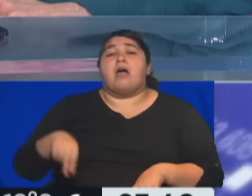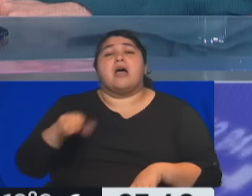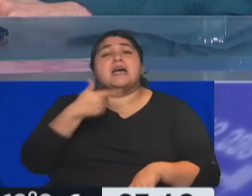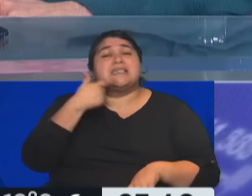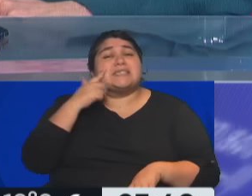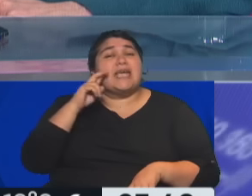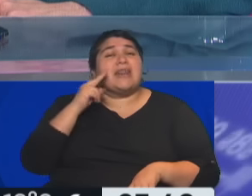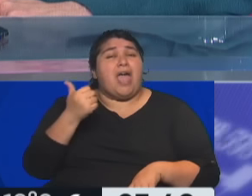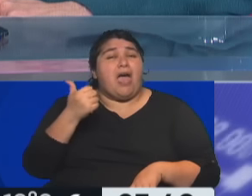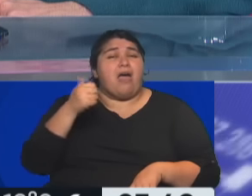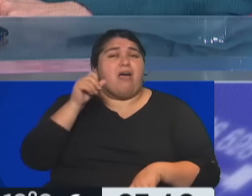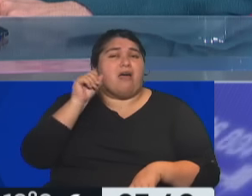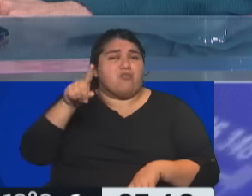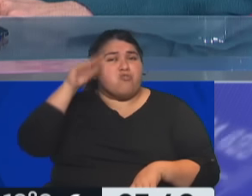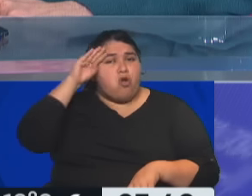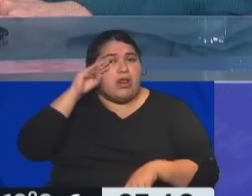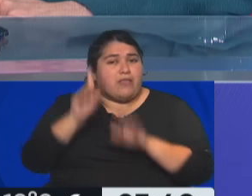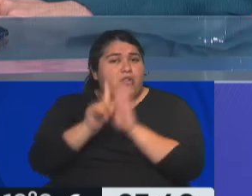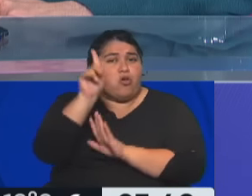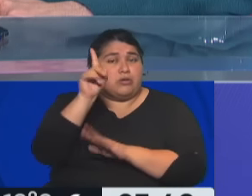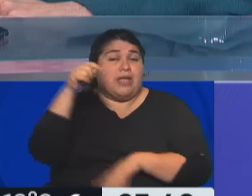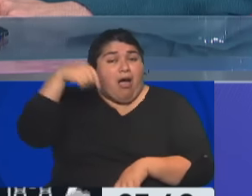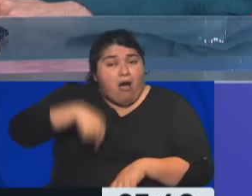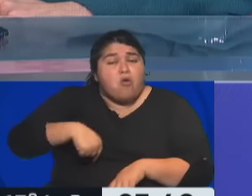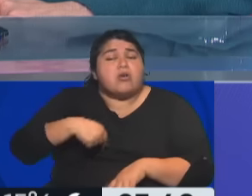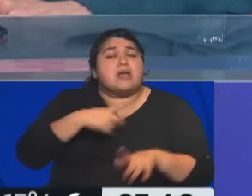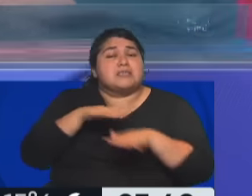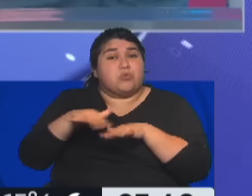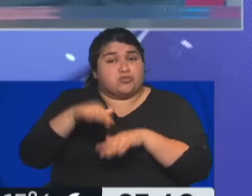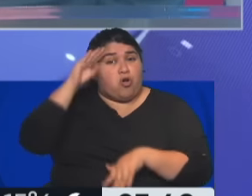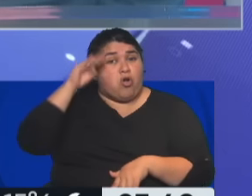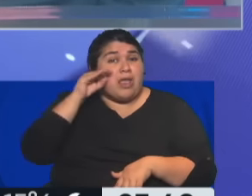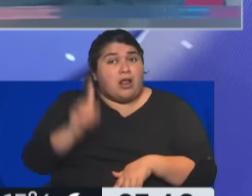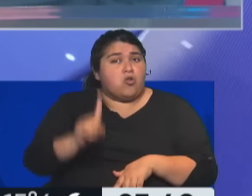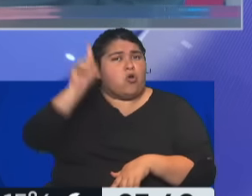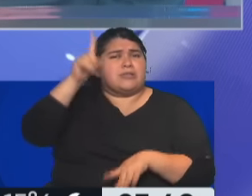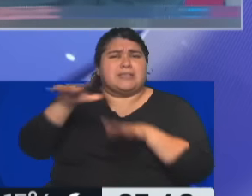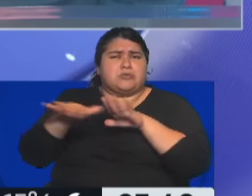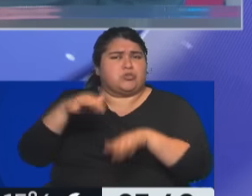Bueno, Corea del Norte se está dando una situación bastante particular.